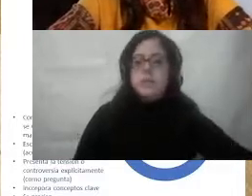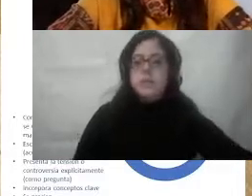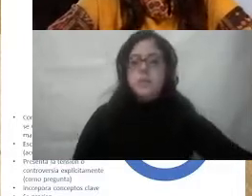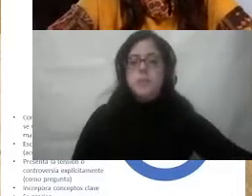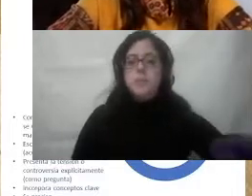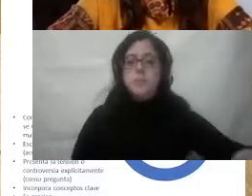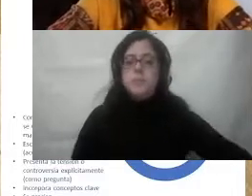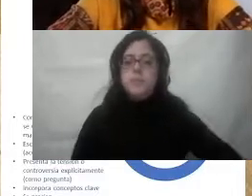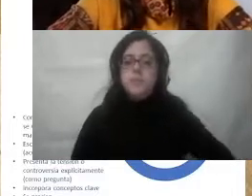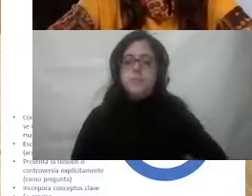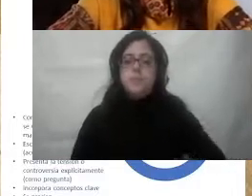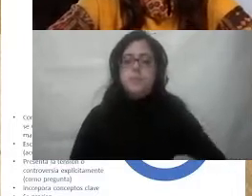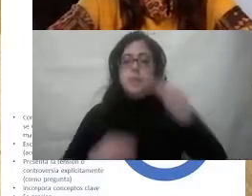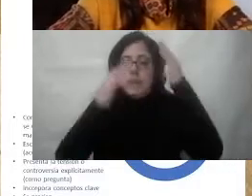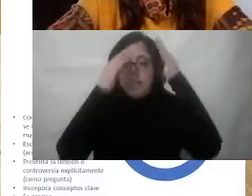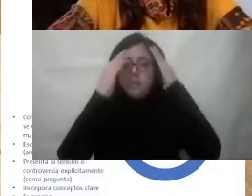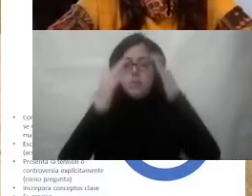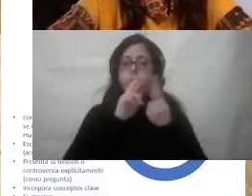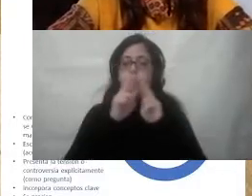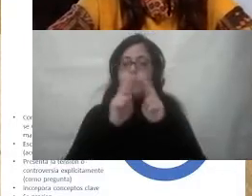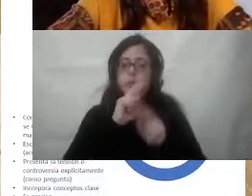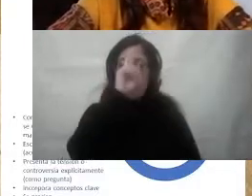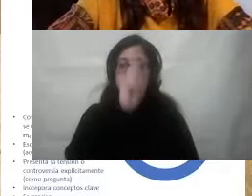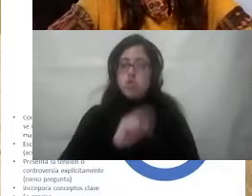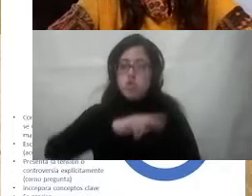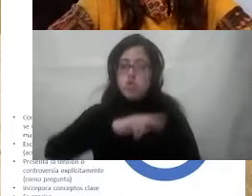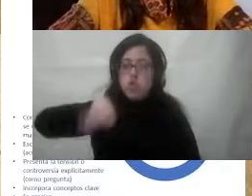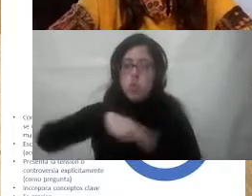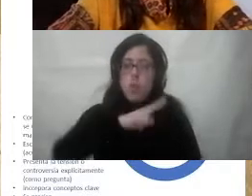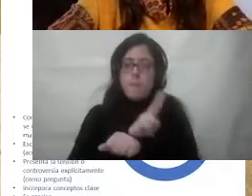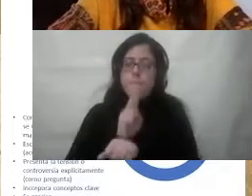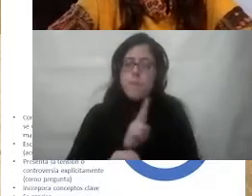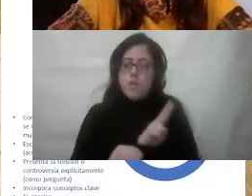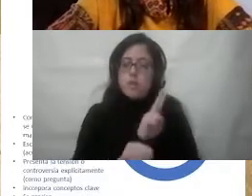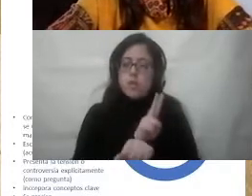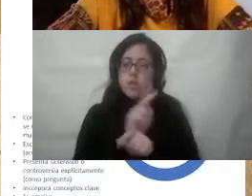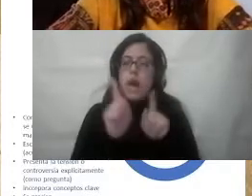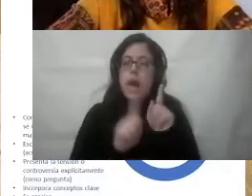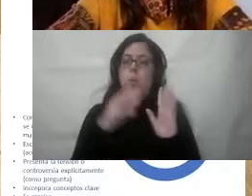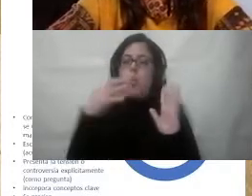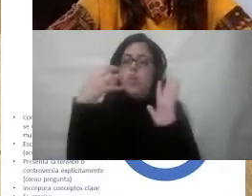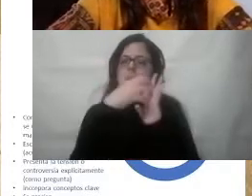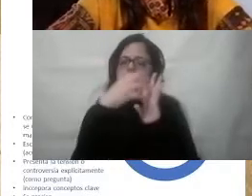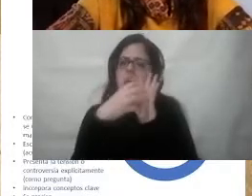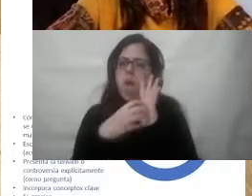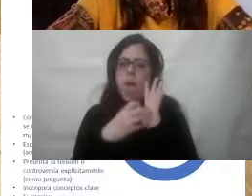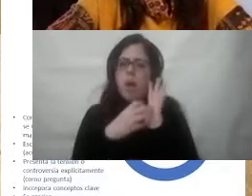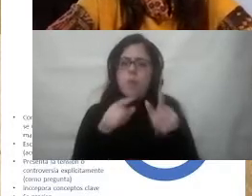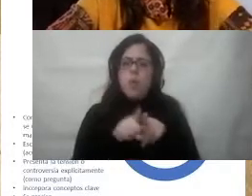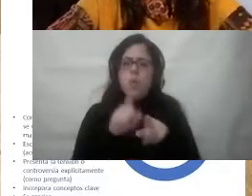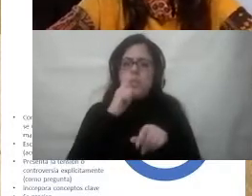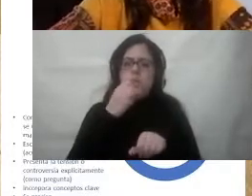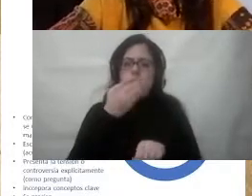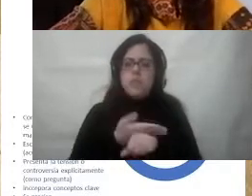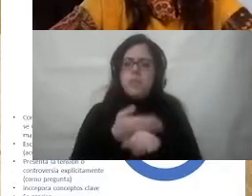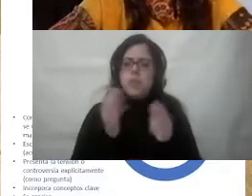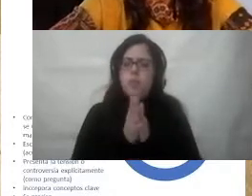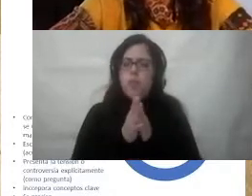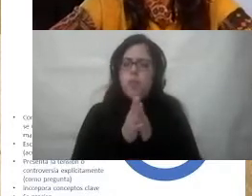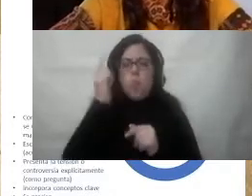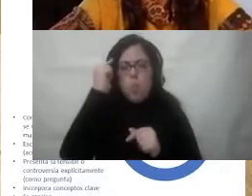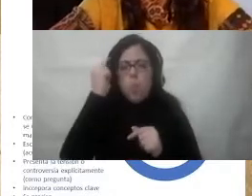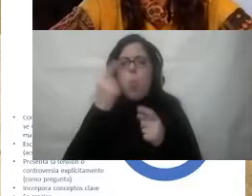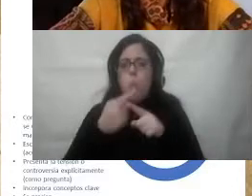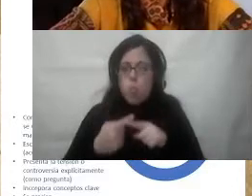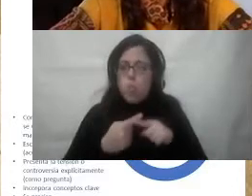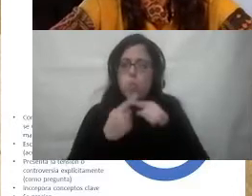enfatizar en esta respuesta nuestro rol como profesores de una asignatura que lo que se pide es que pensemos socialmente. Por